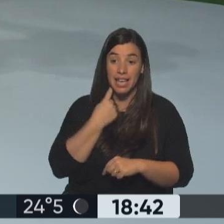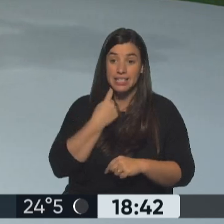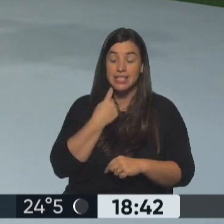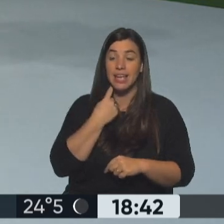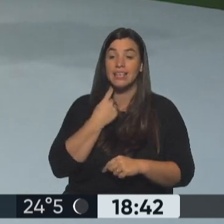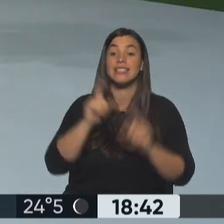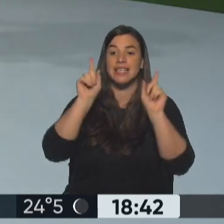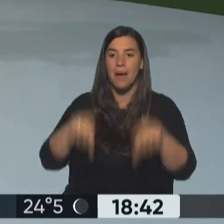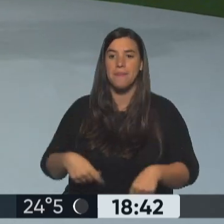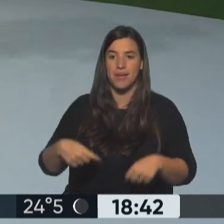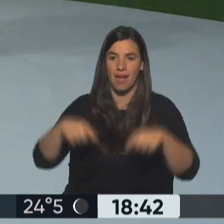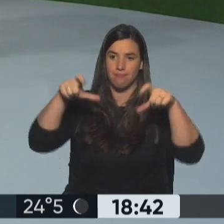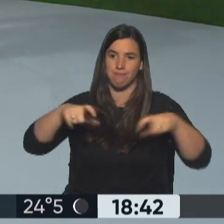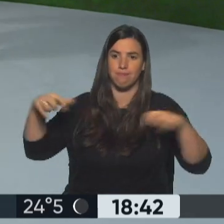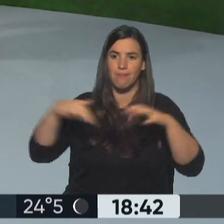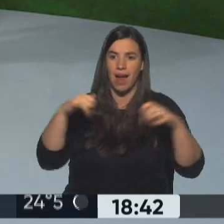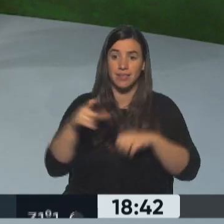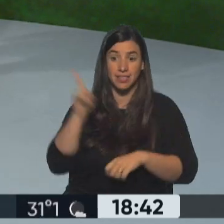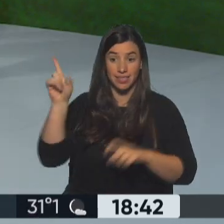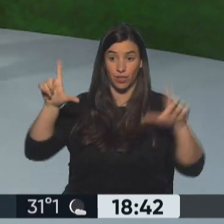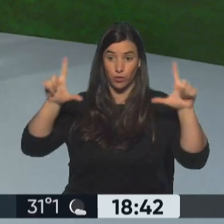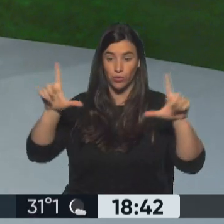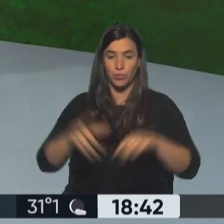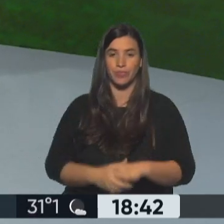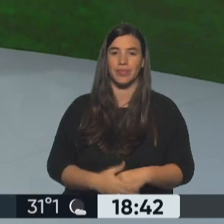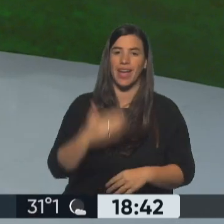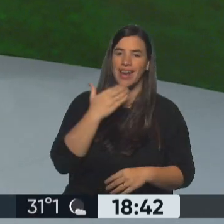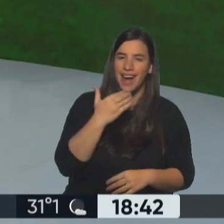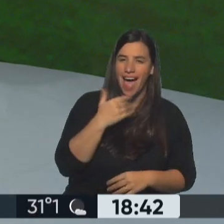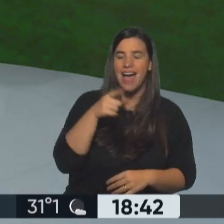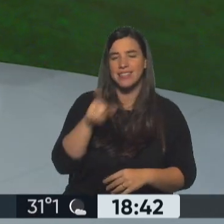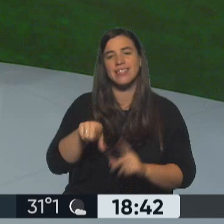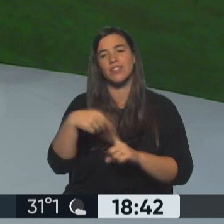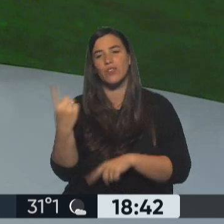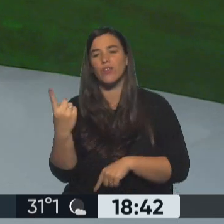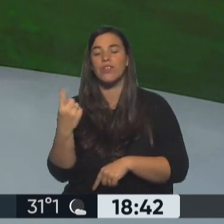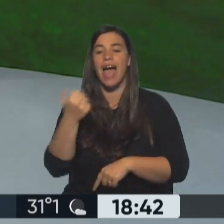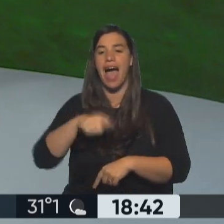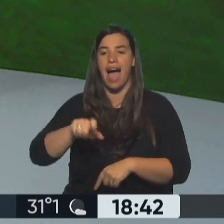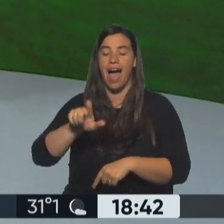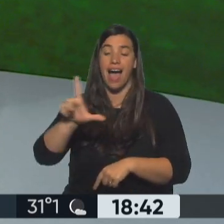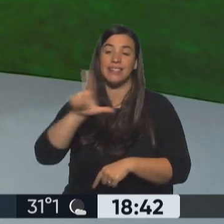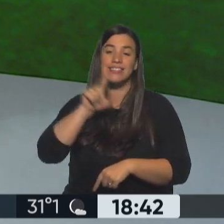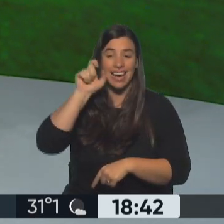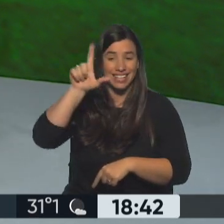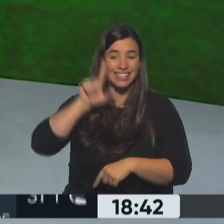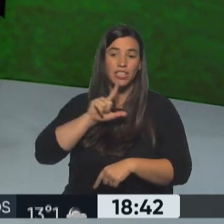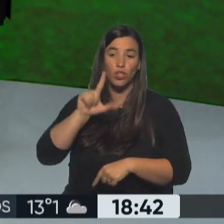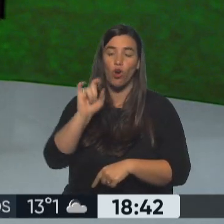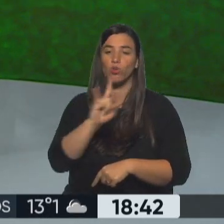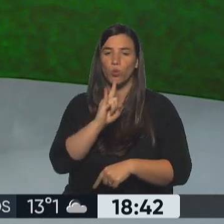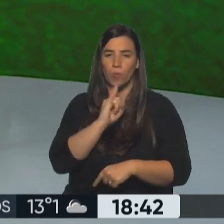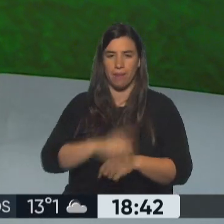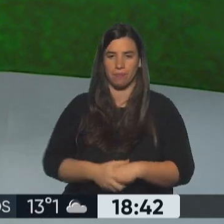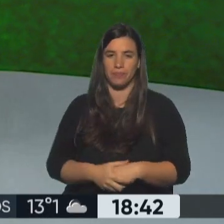los siguientes partidos. Racing Atlético Tucumán en un ratito más en Avellaneda. También en La